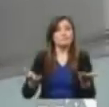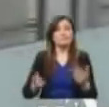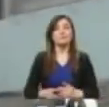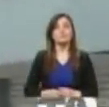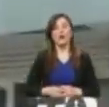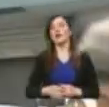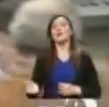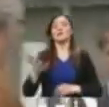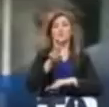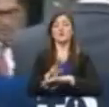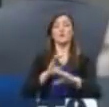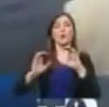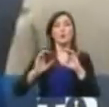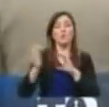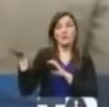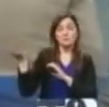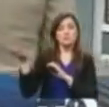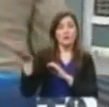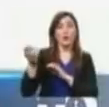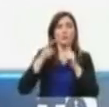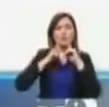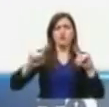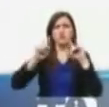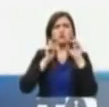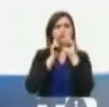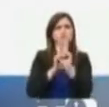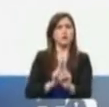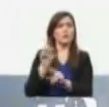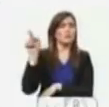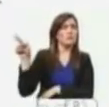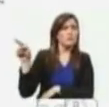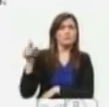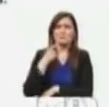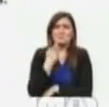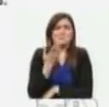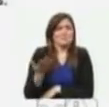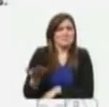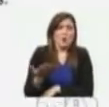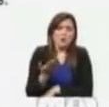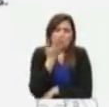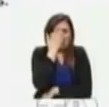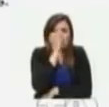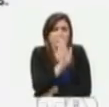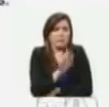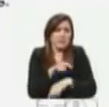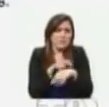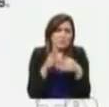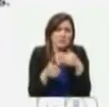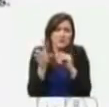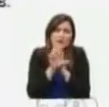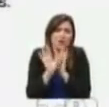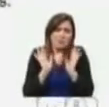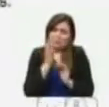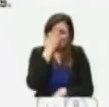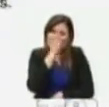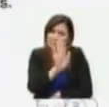La Superintendencia de Comunicación hizo pública de inmediato la respuesta de Ochoa, quien asegura que responderá en el plazo que le otorga la ley.